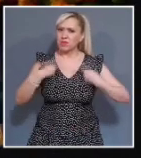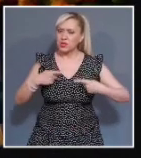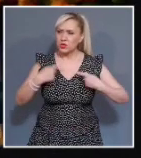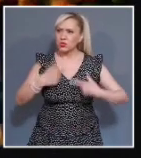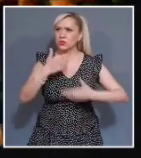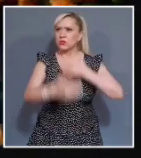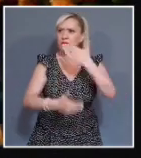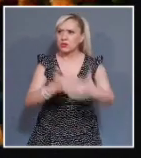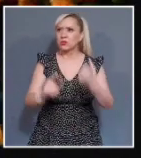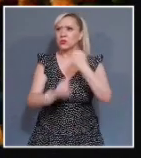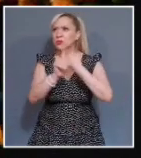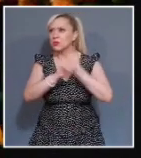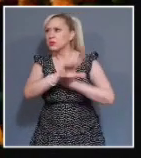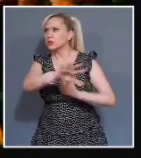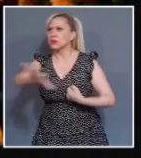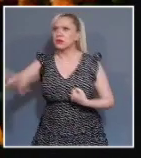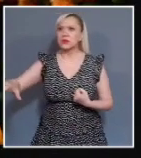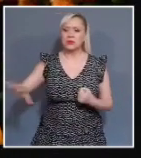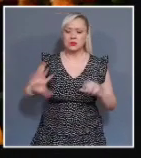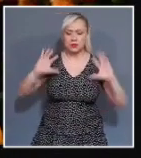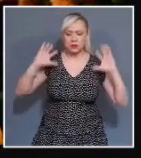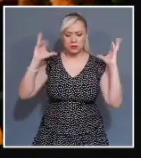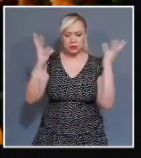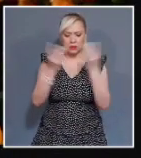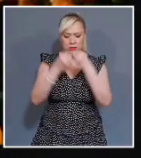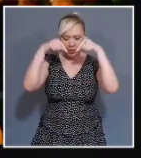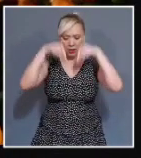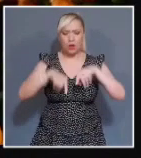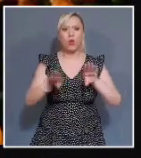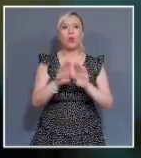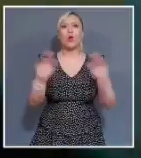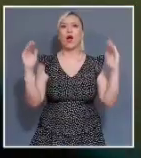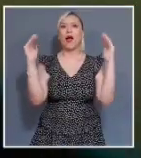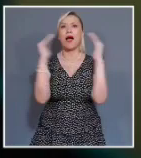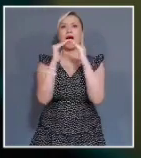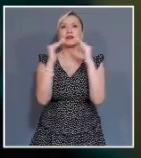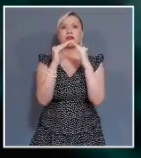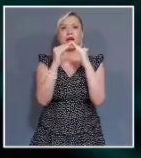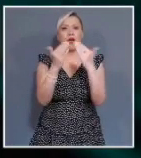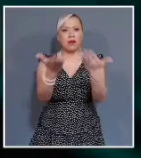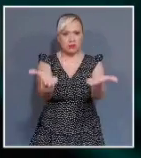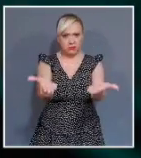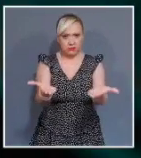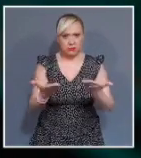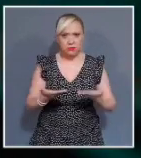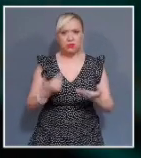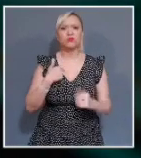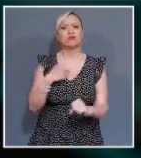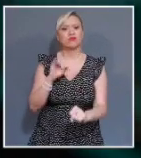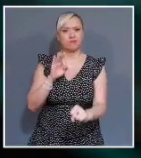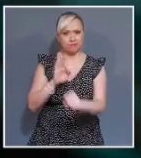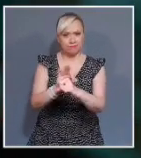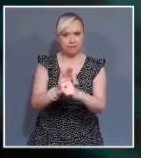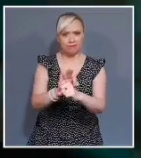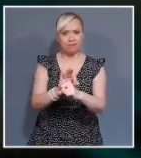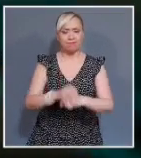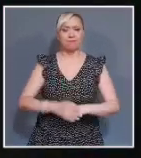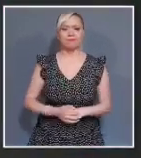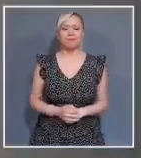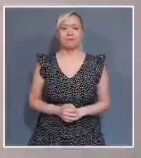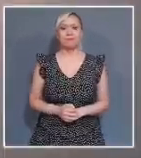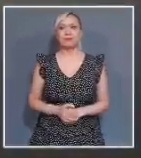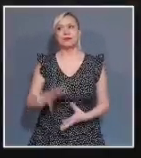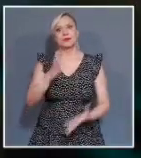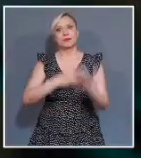en suma, que sea la casa que acoja a todos. Por su parte, el presidente de la Corte Suprema